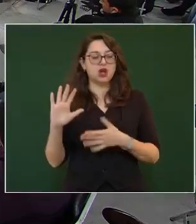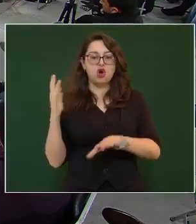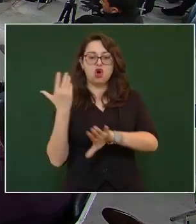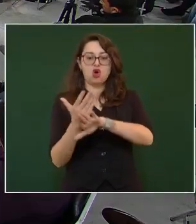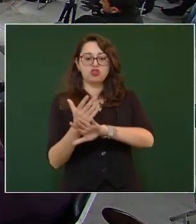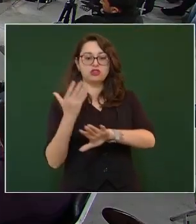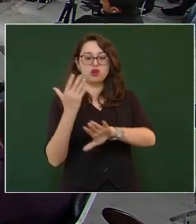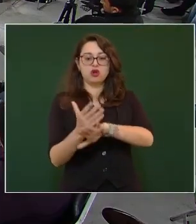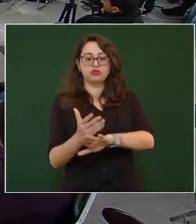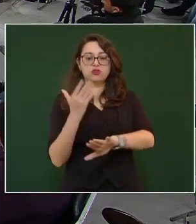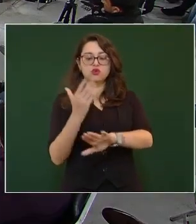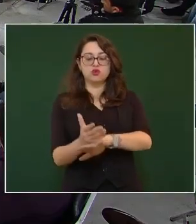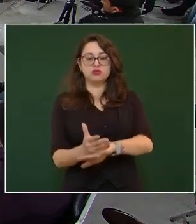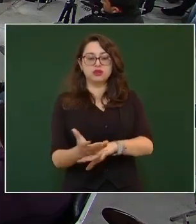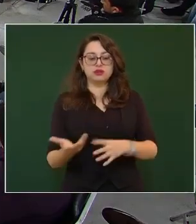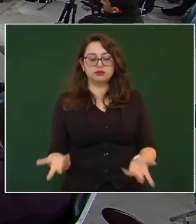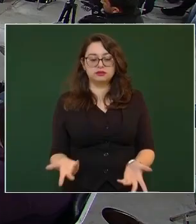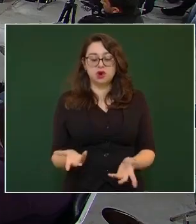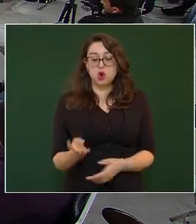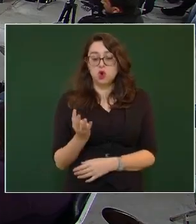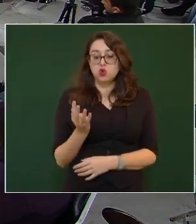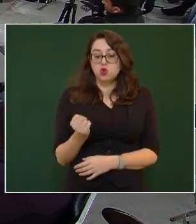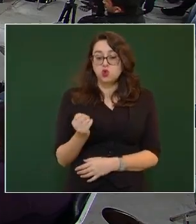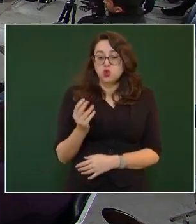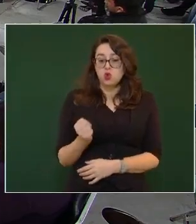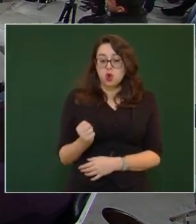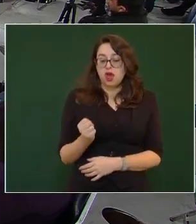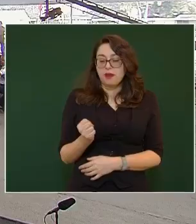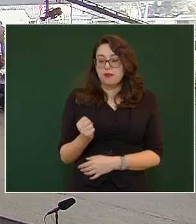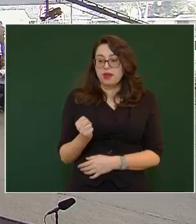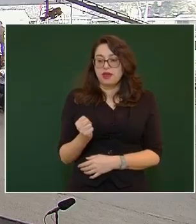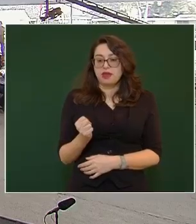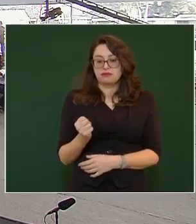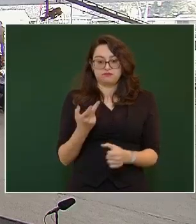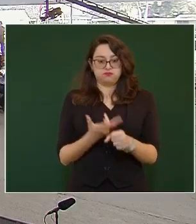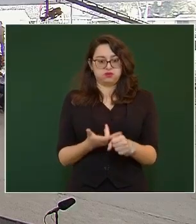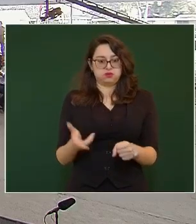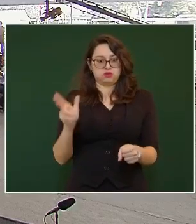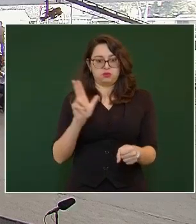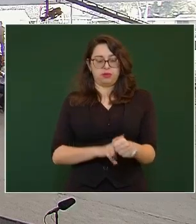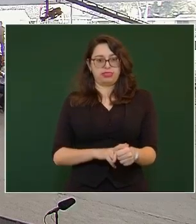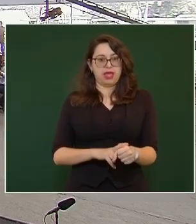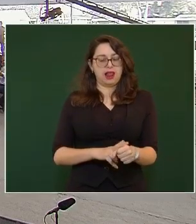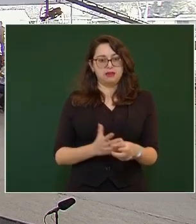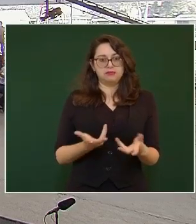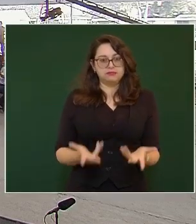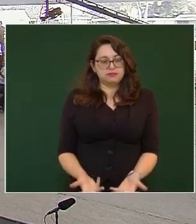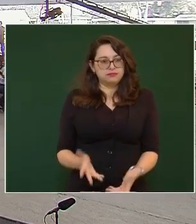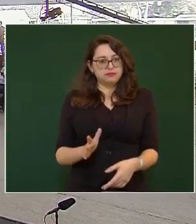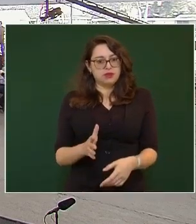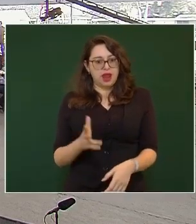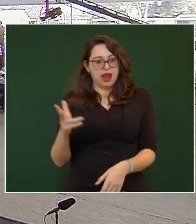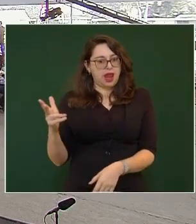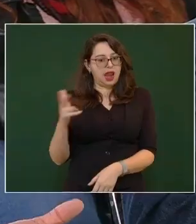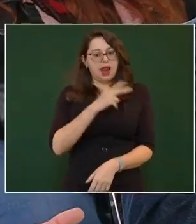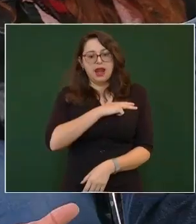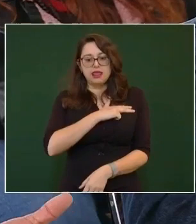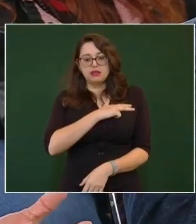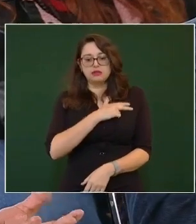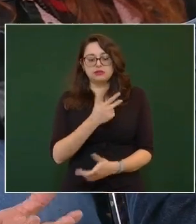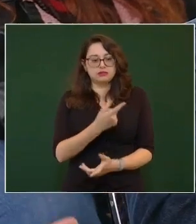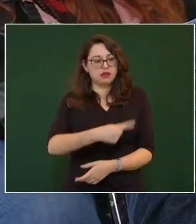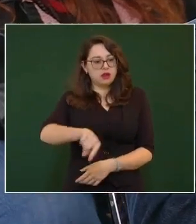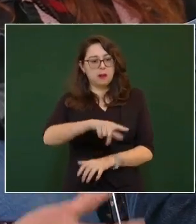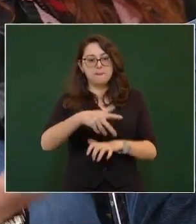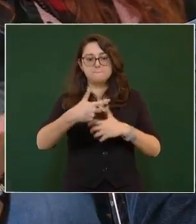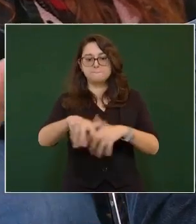fuertes. 9 de ellos fueron al hospital en una manifestación que hubo, llegaron al hospital porque fueron